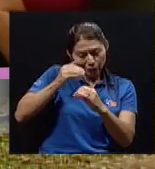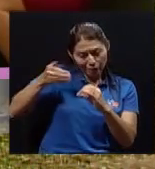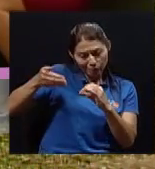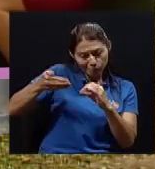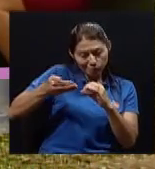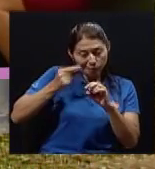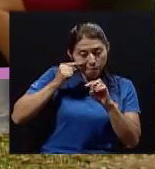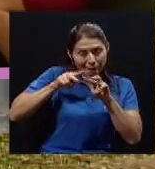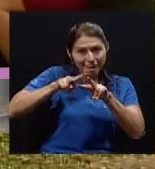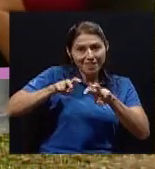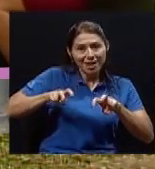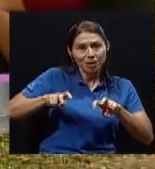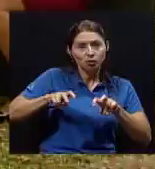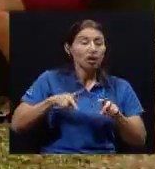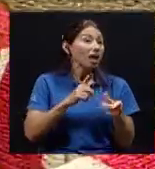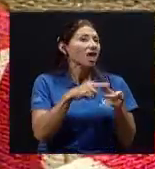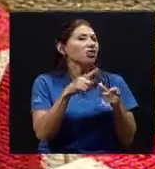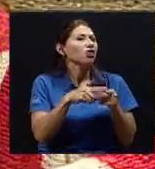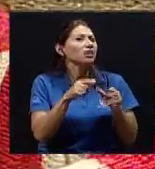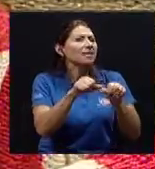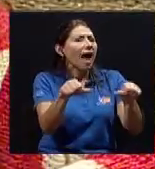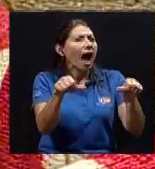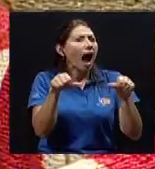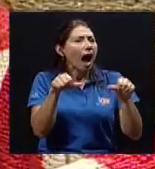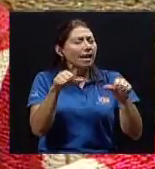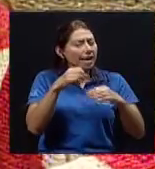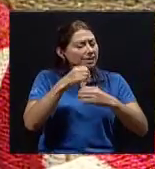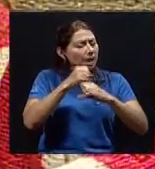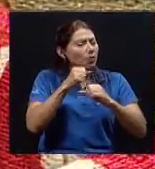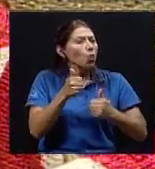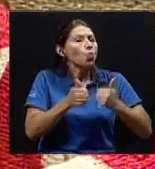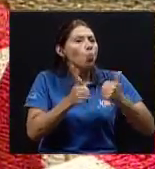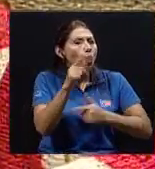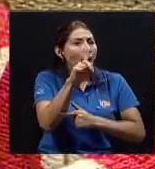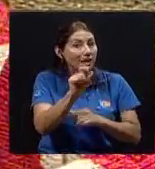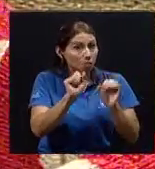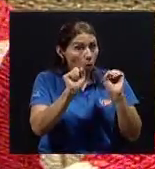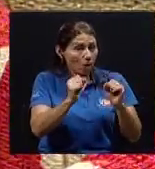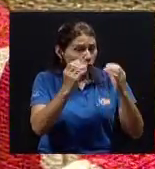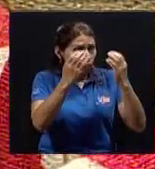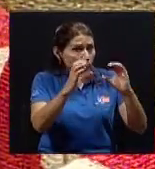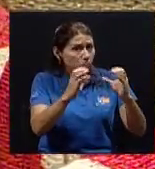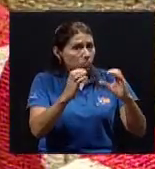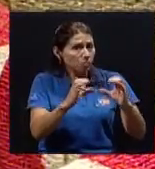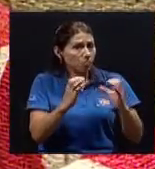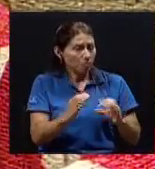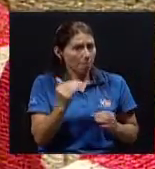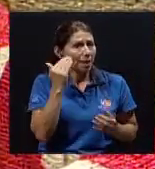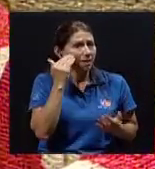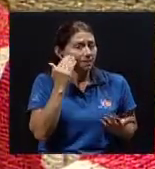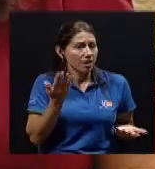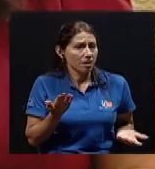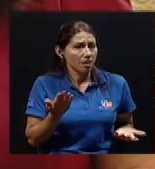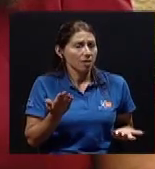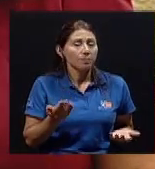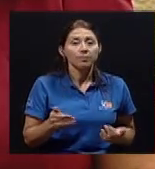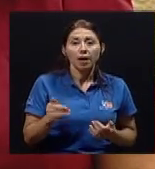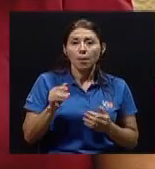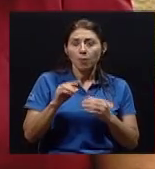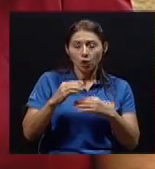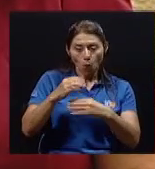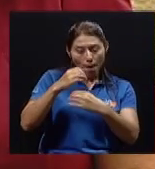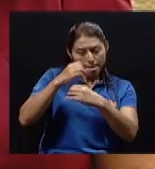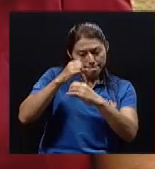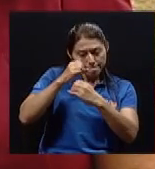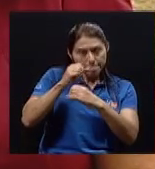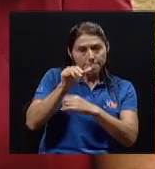dividir las áreas de la microbiología, por ejemplo, un poco como para saber si existe. La